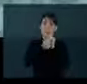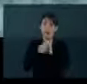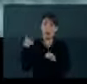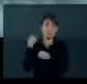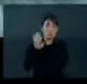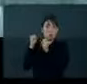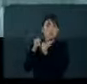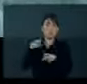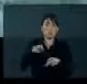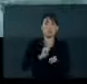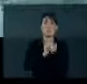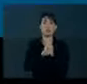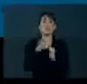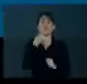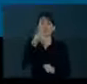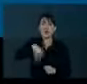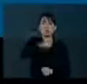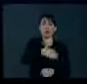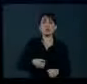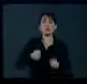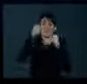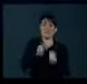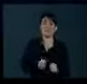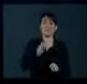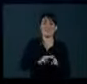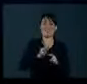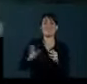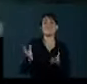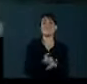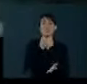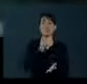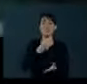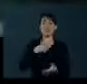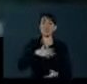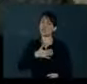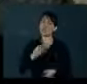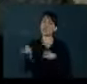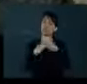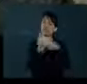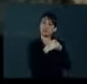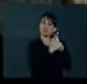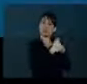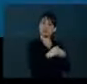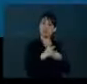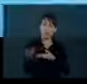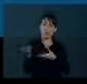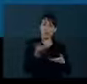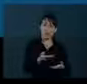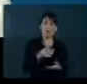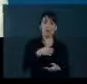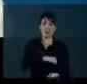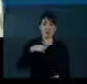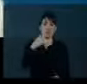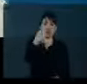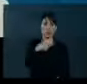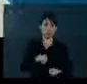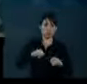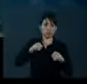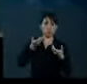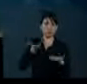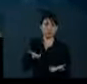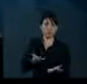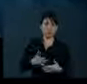ha podido. Porque somos nosotros los que hoy estamos preparados para hacerlo. Los quiero invitar a sumarse. Desde su orgullo. Desde su